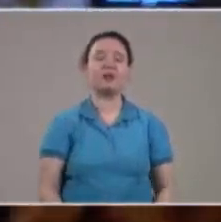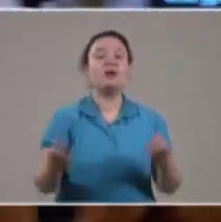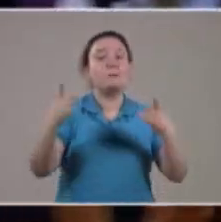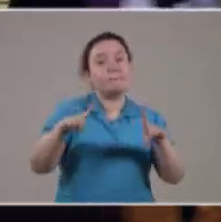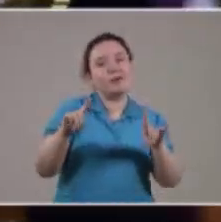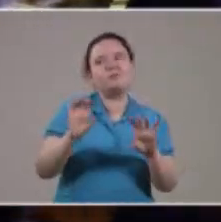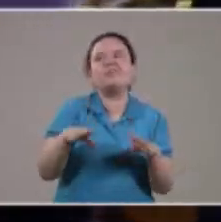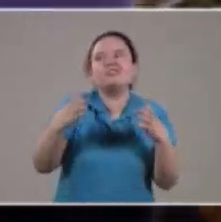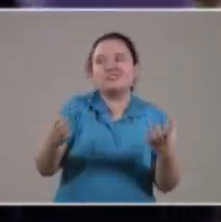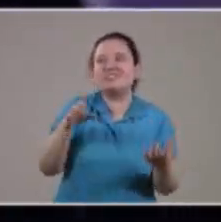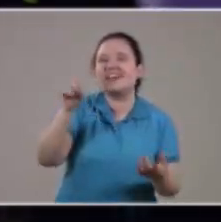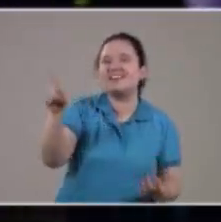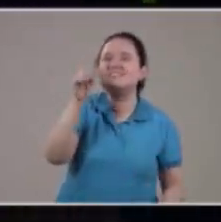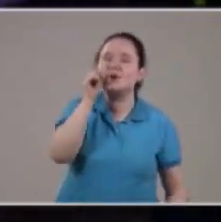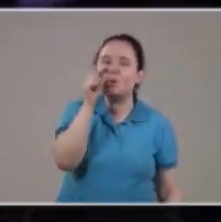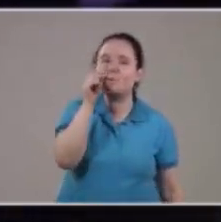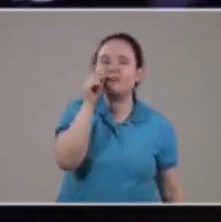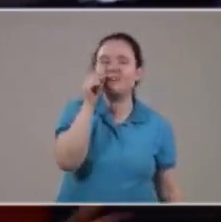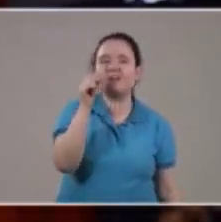Pero entonces este hombre,